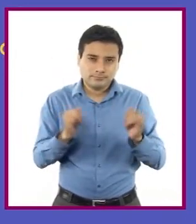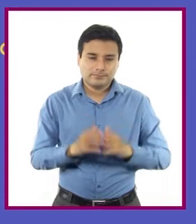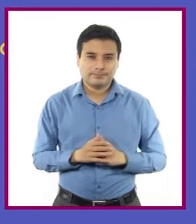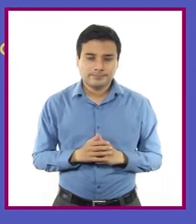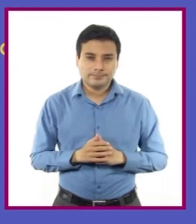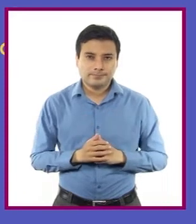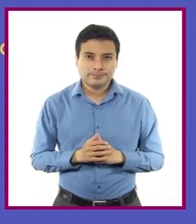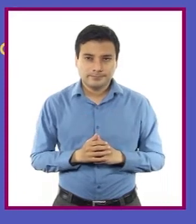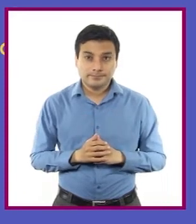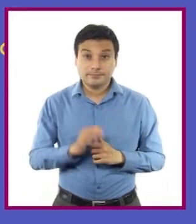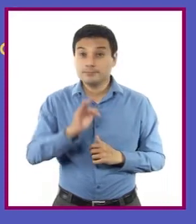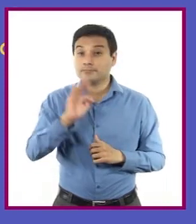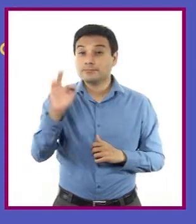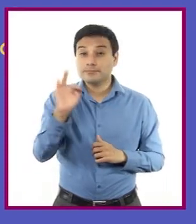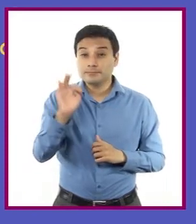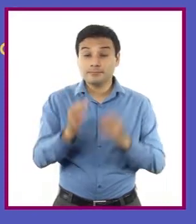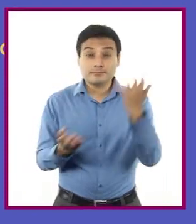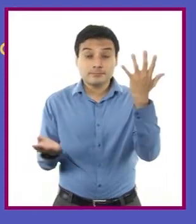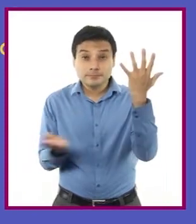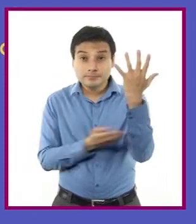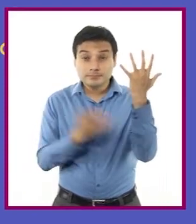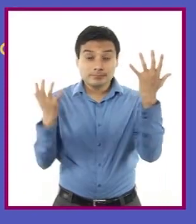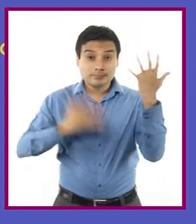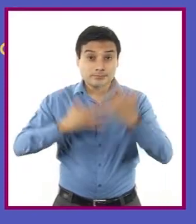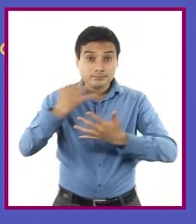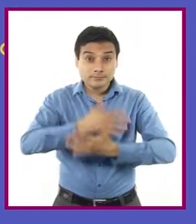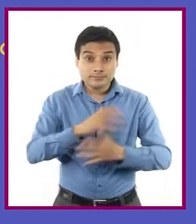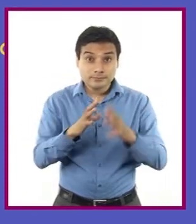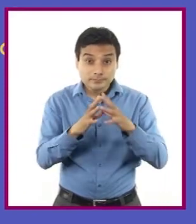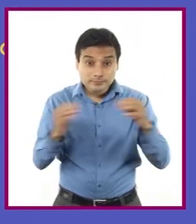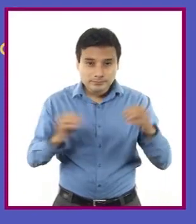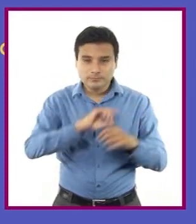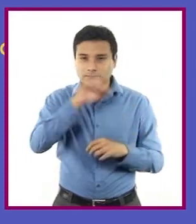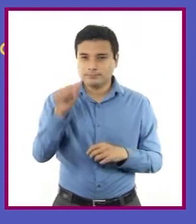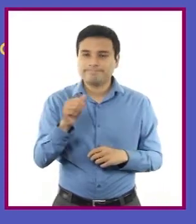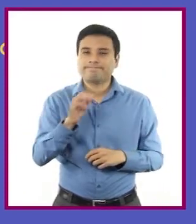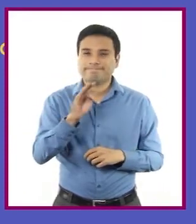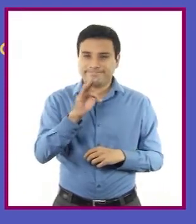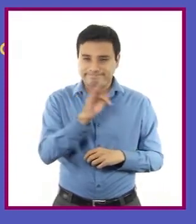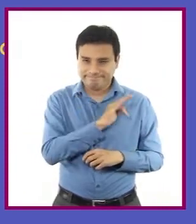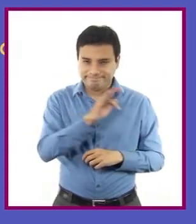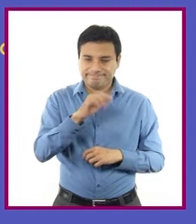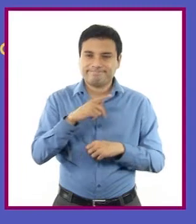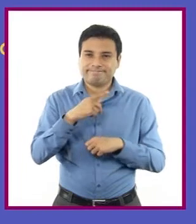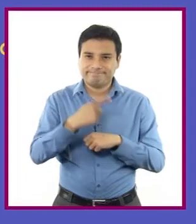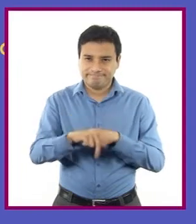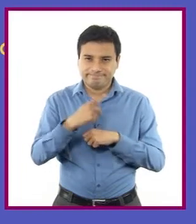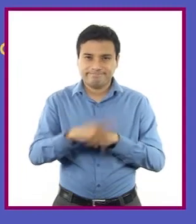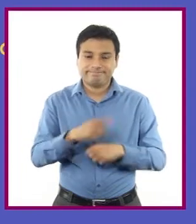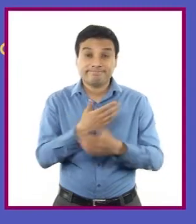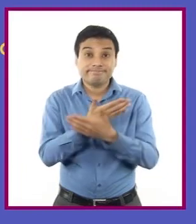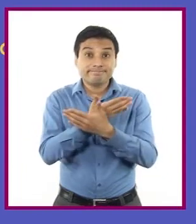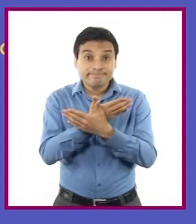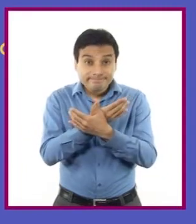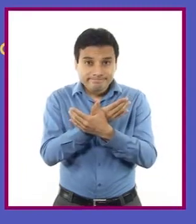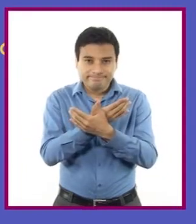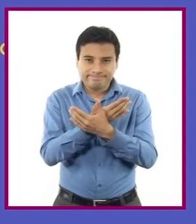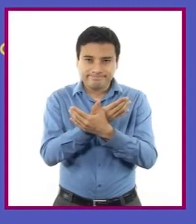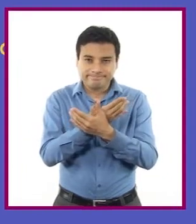se llegaran a destruir los santuarios, se produciría un gran efecto en la población de mariposas de